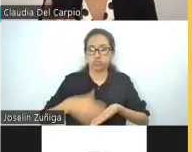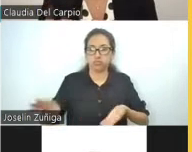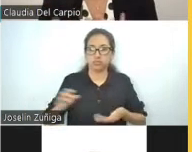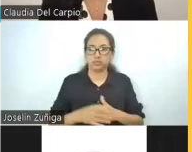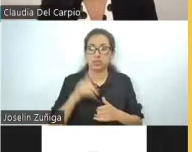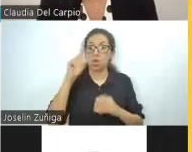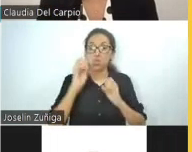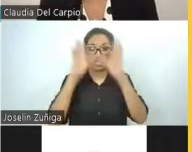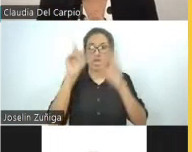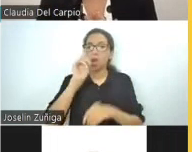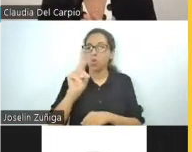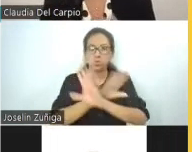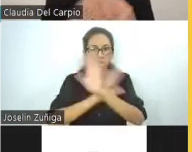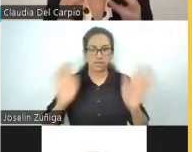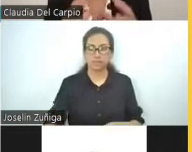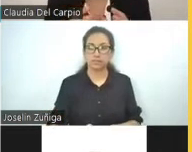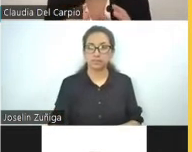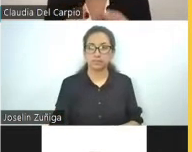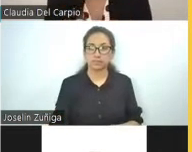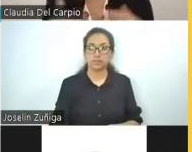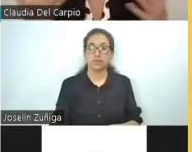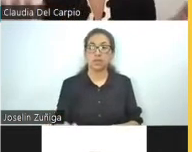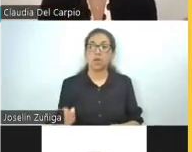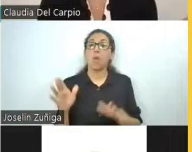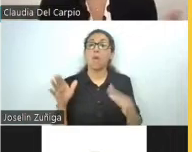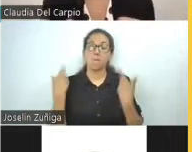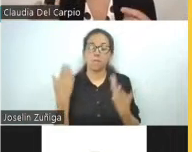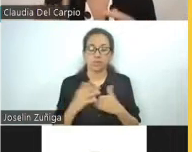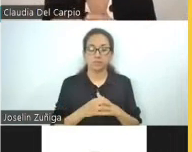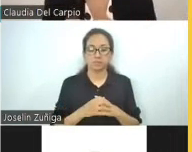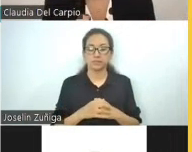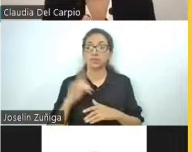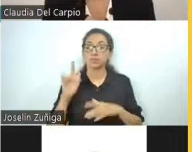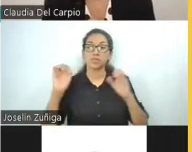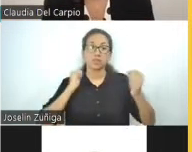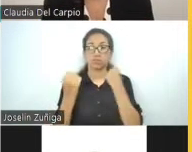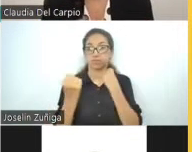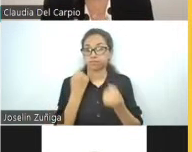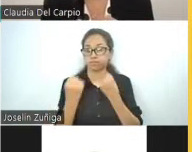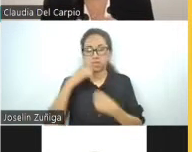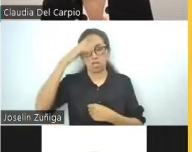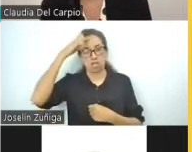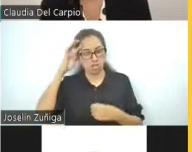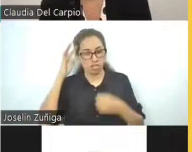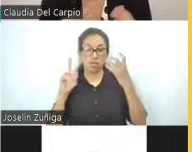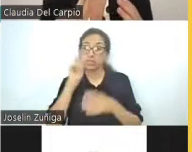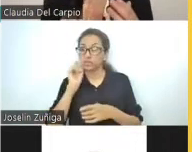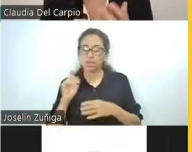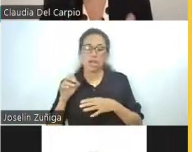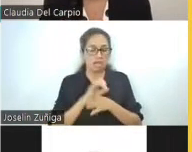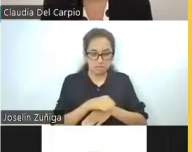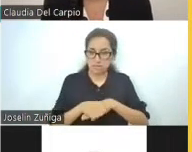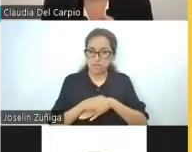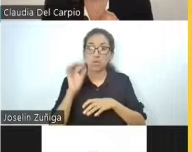Una sola vez al día debería ser suficiente. Podemos hacerlo una vez más si es que hicimos ejercicio, hemos sudado, hemos tenido relaciones, o estamos con